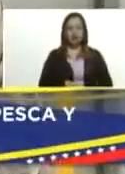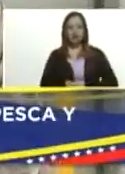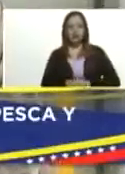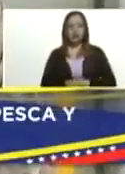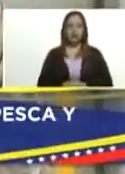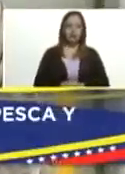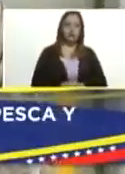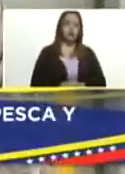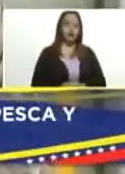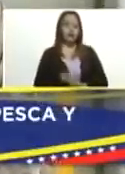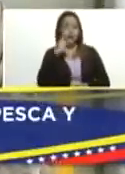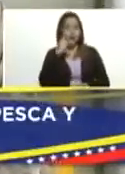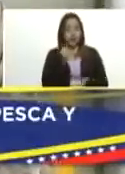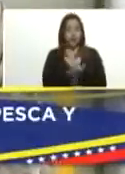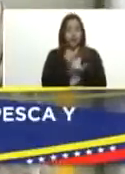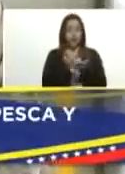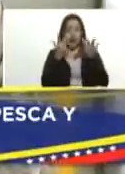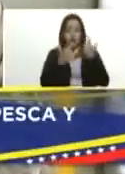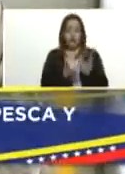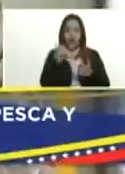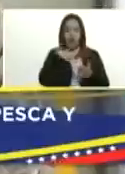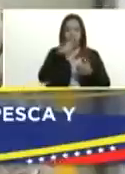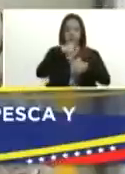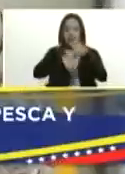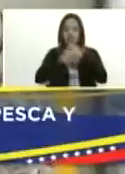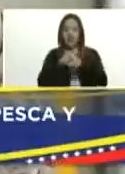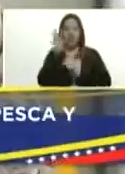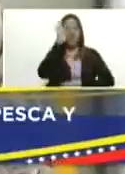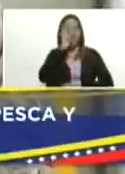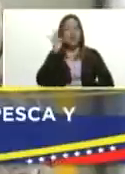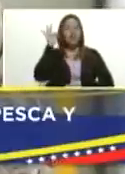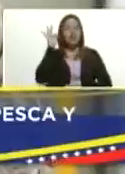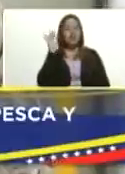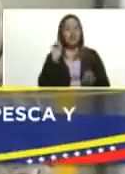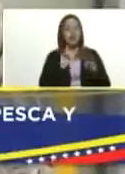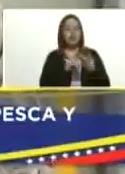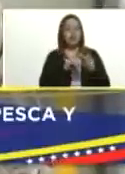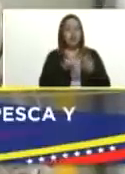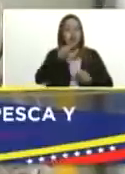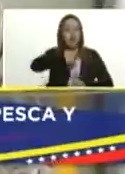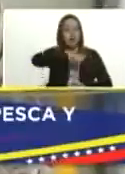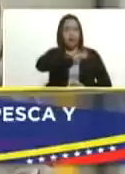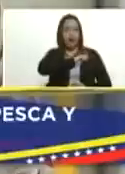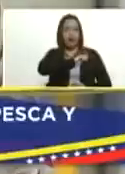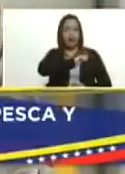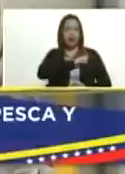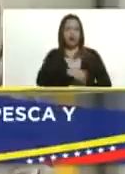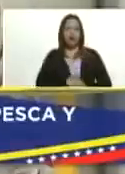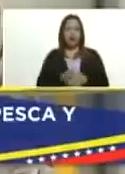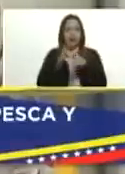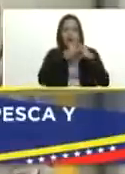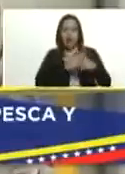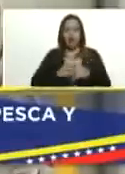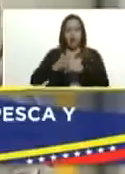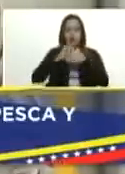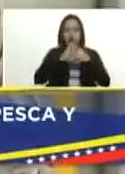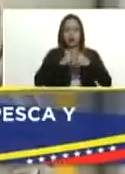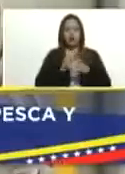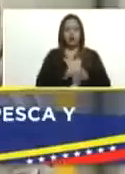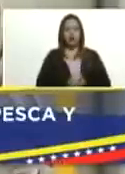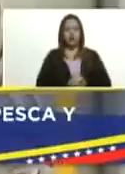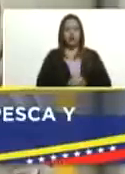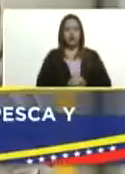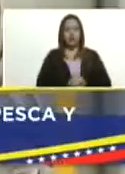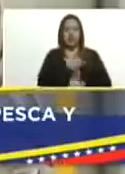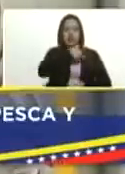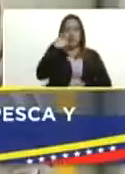Fíjense ustedes estos números. Estamos exportando a Francia, España, Estados Unidos,